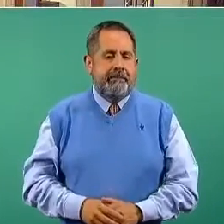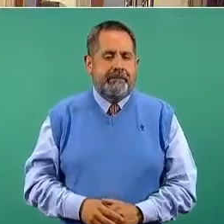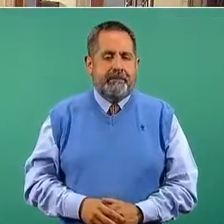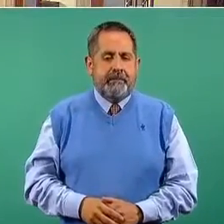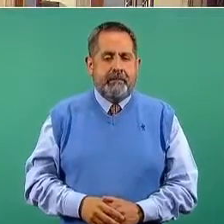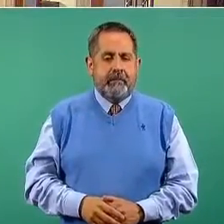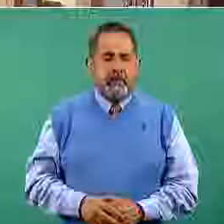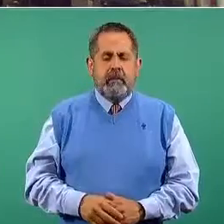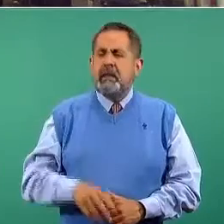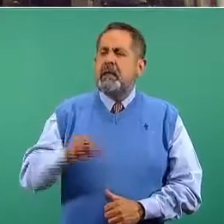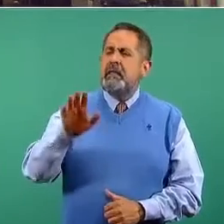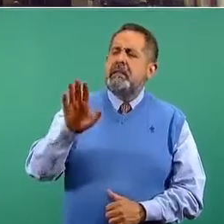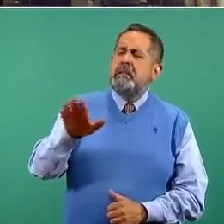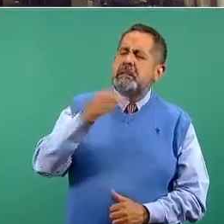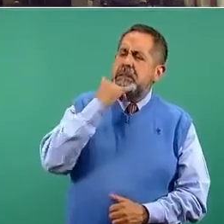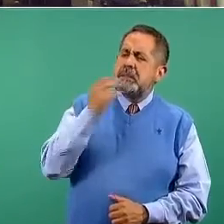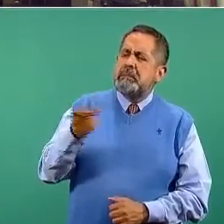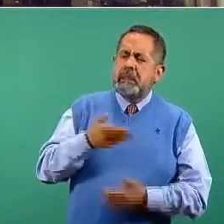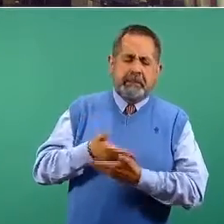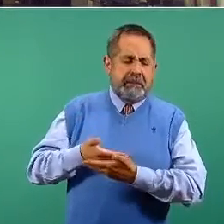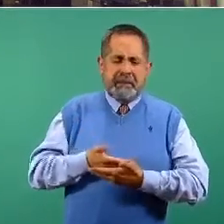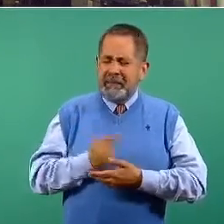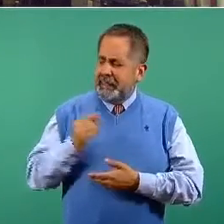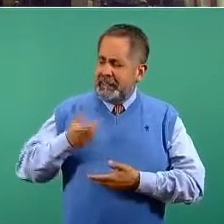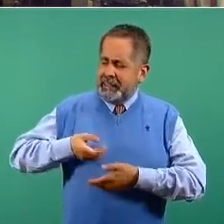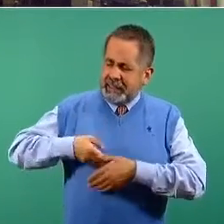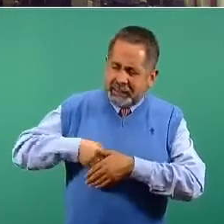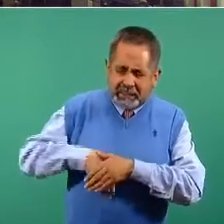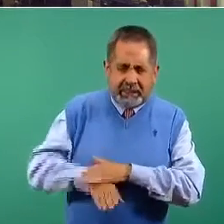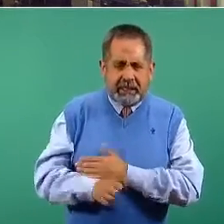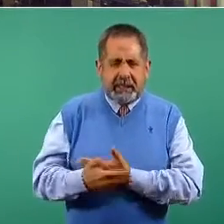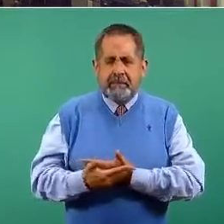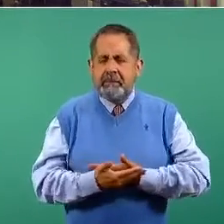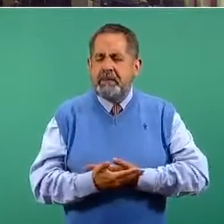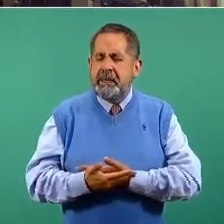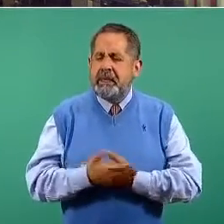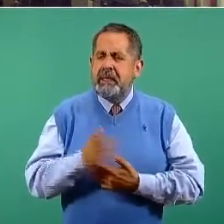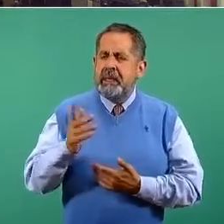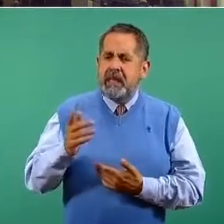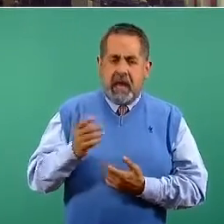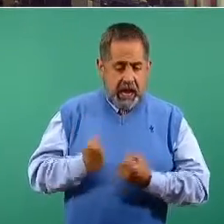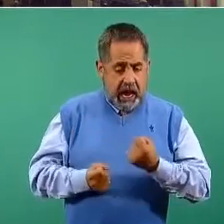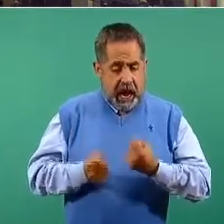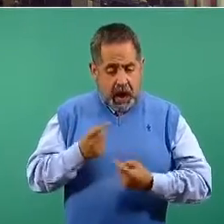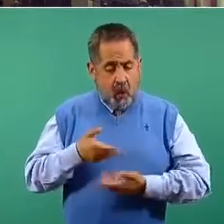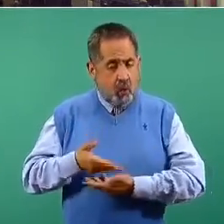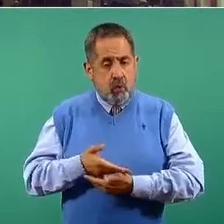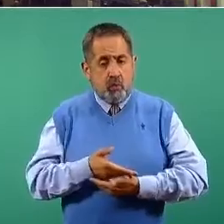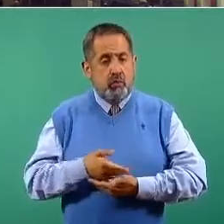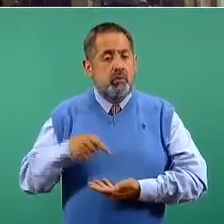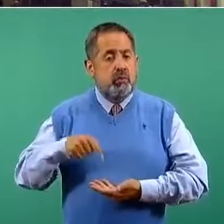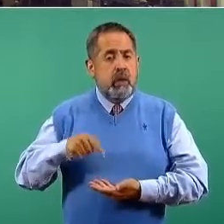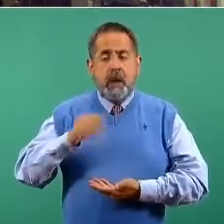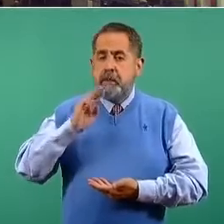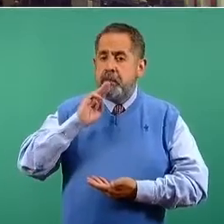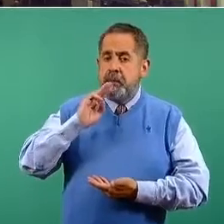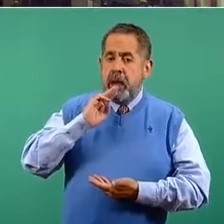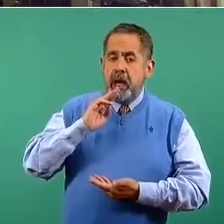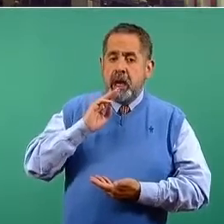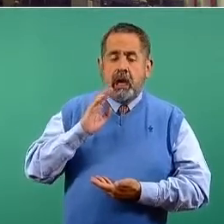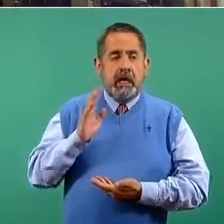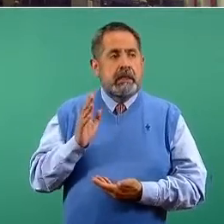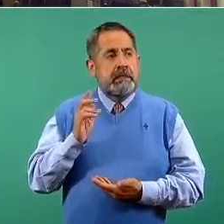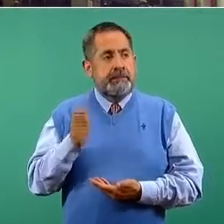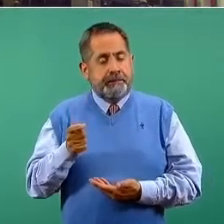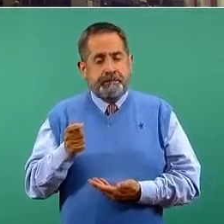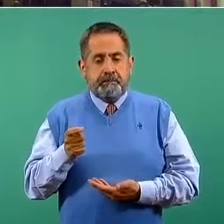En el caso de los recién nacidos, en el caso de los recién nacidos que hayan nacido porque sus madres